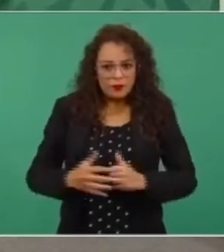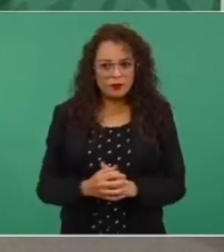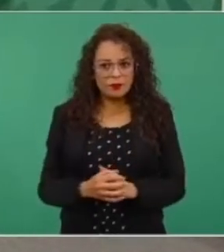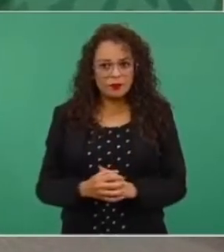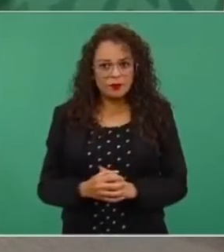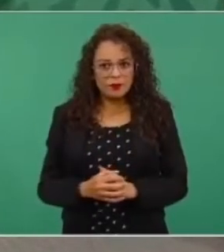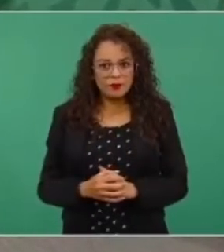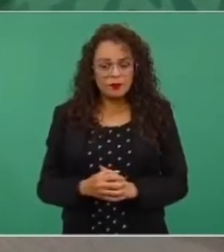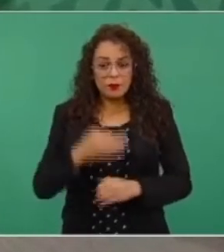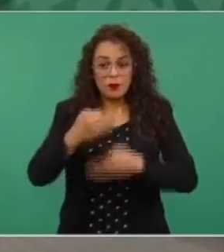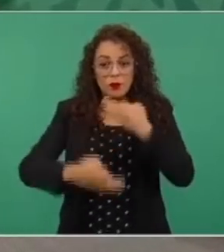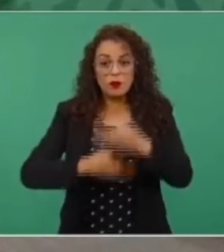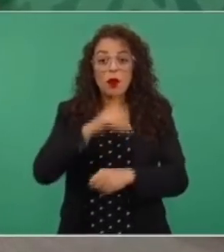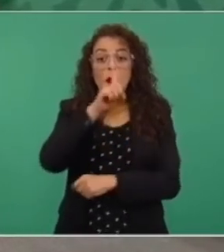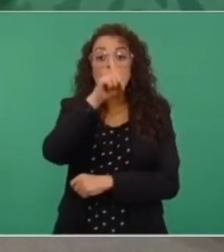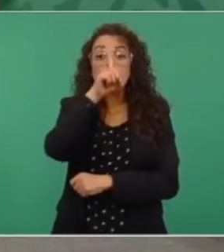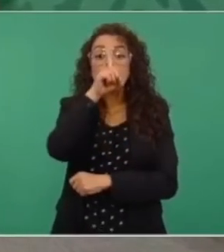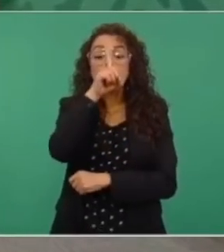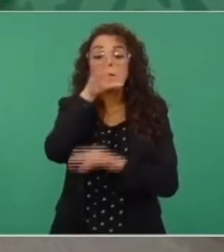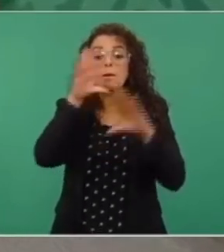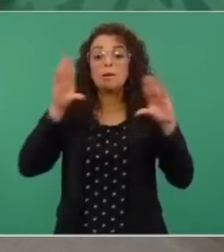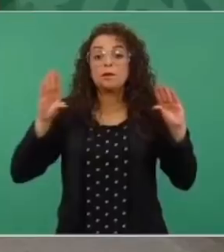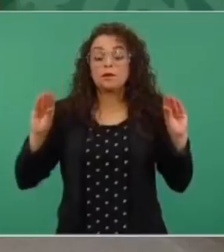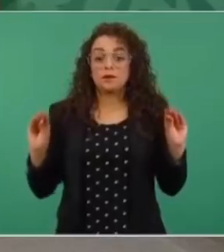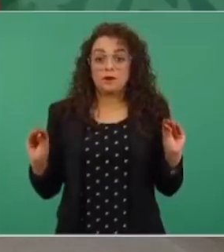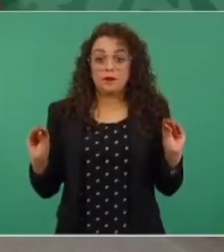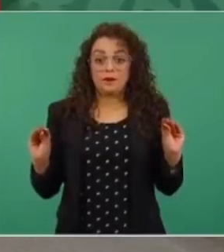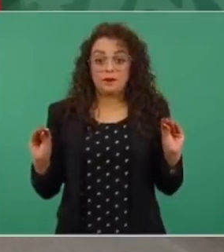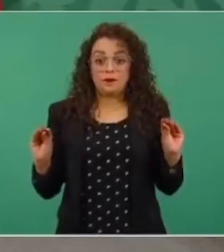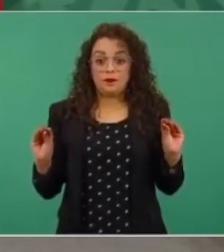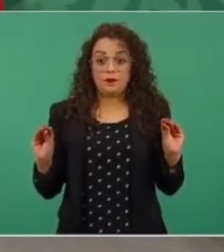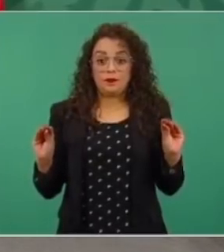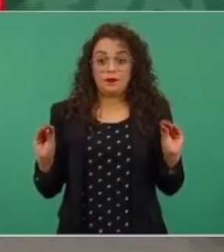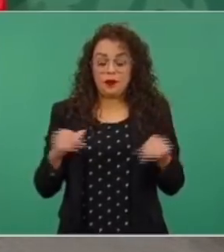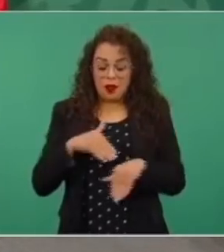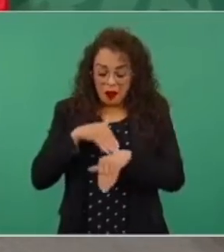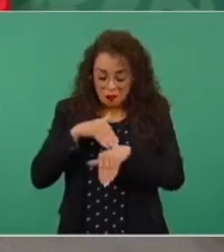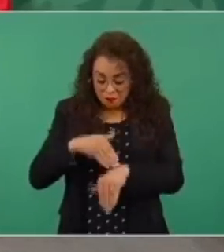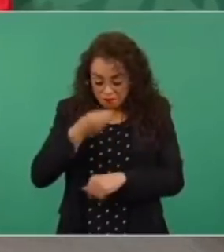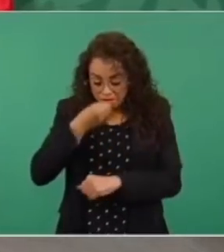Todos silenciados, alineados, sometidos.